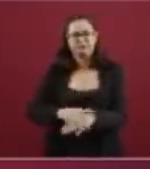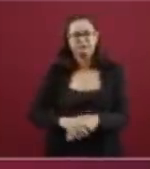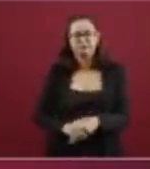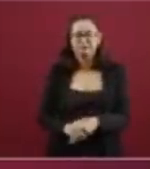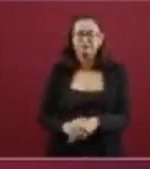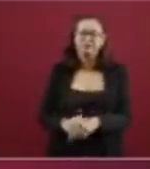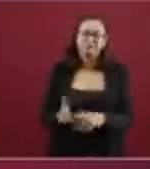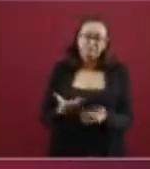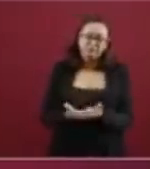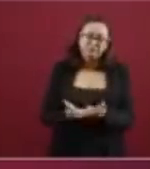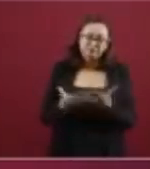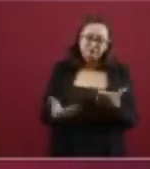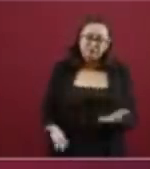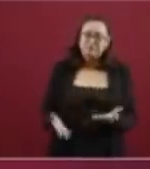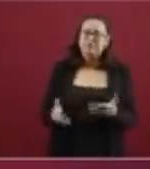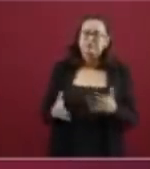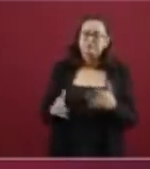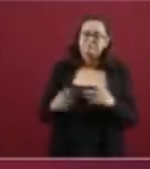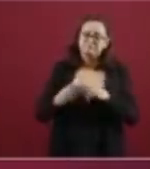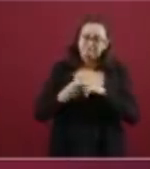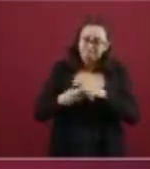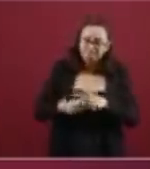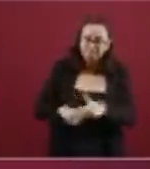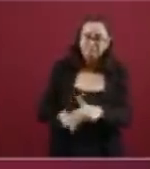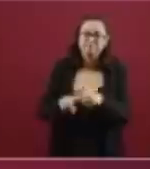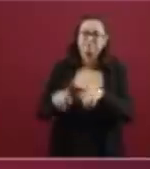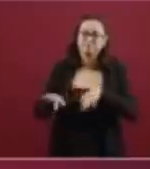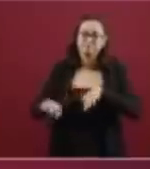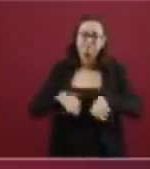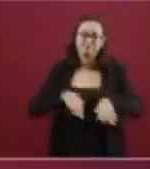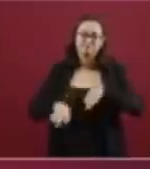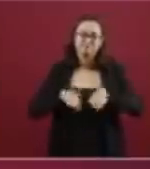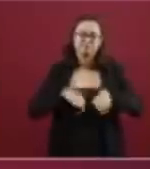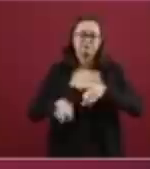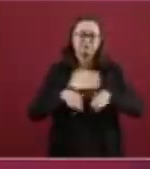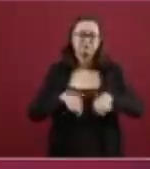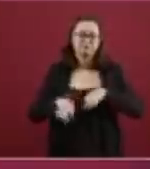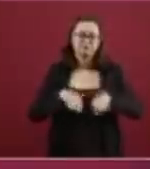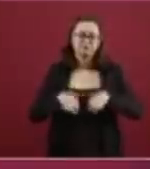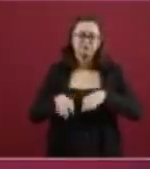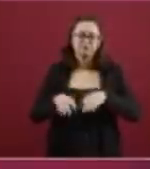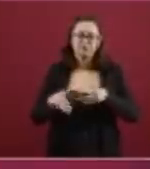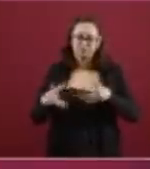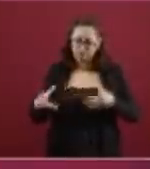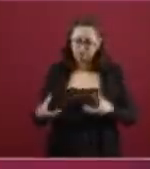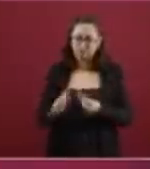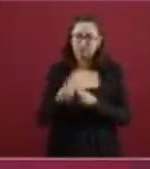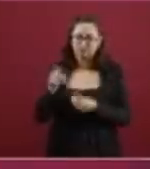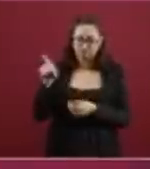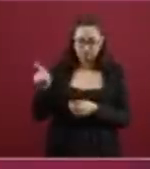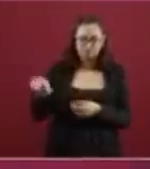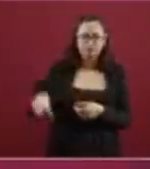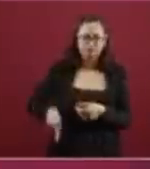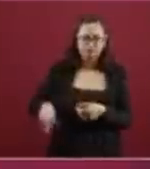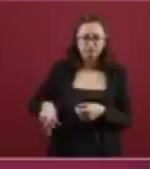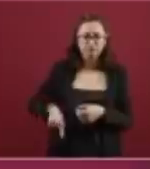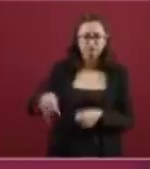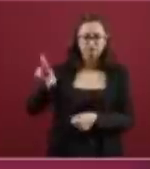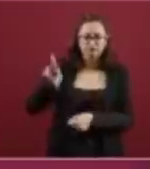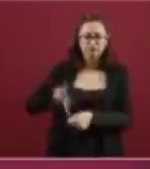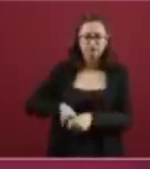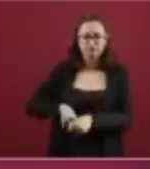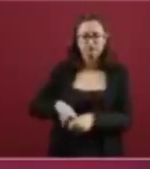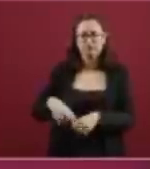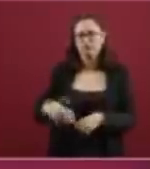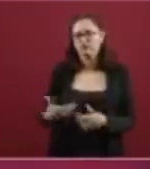entidad, pero se está trabajando y se está haciendo en coordinación con el gobierno del estado. Aquí no pueden